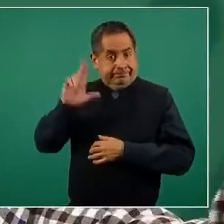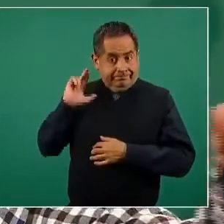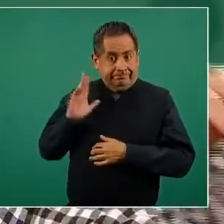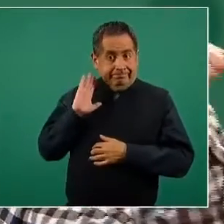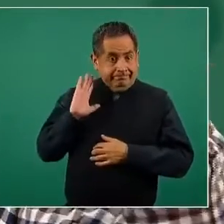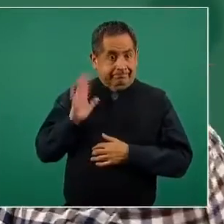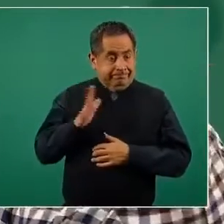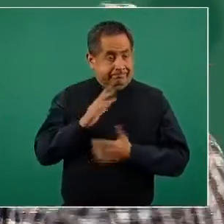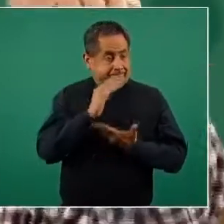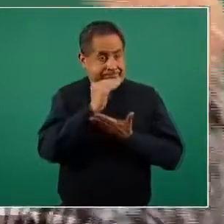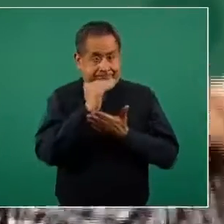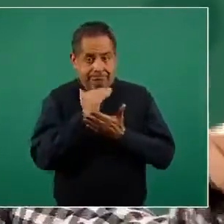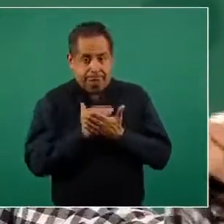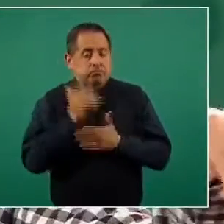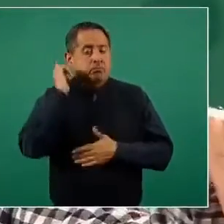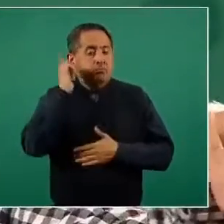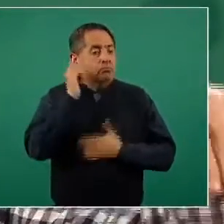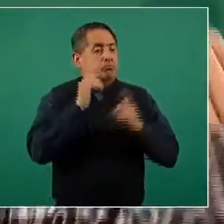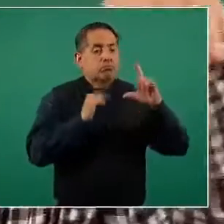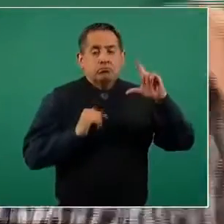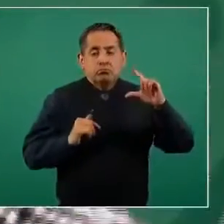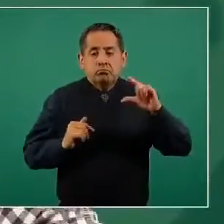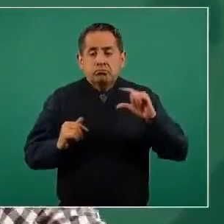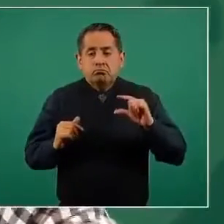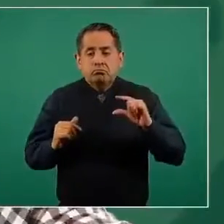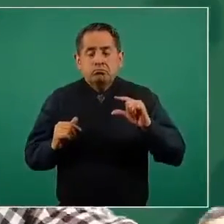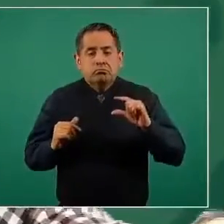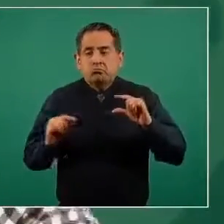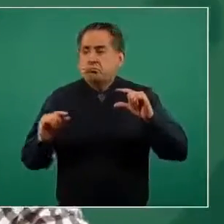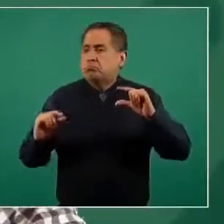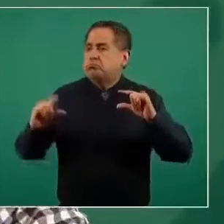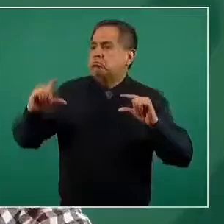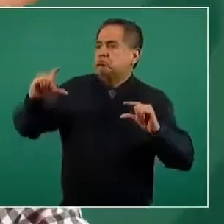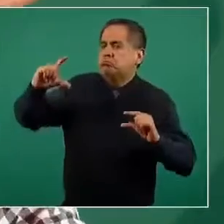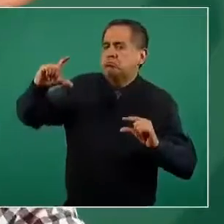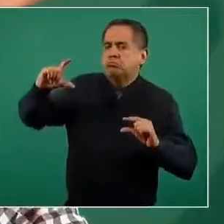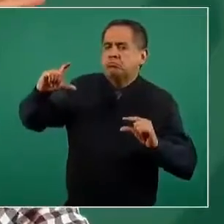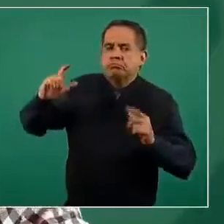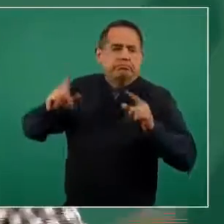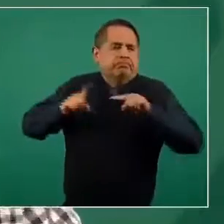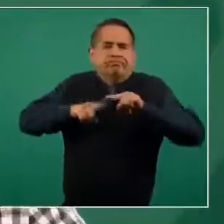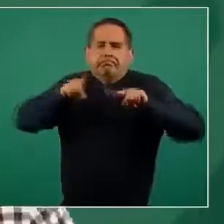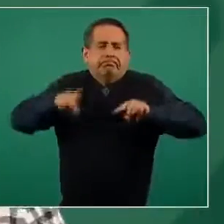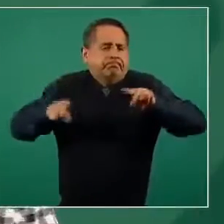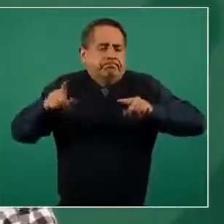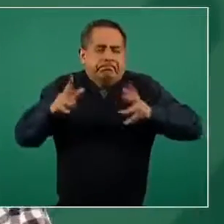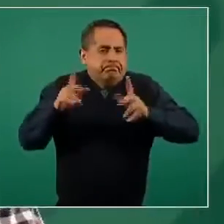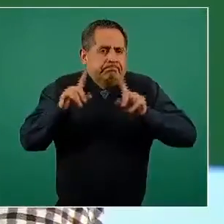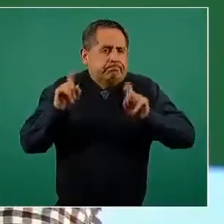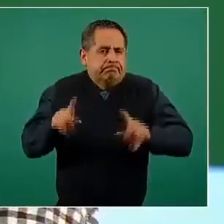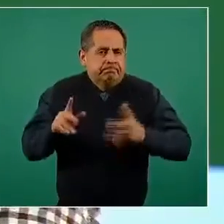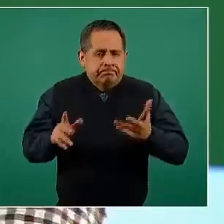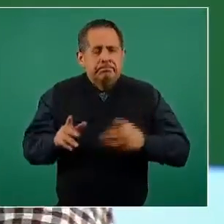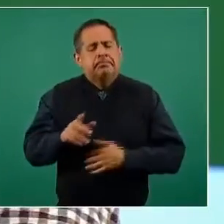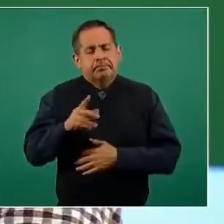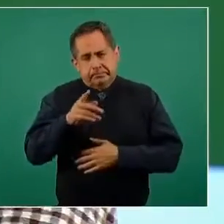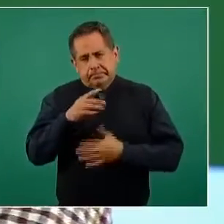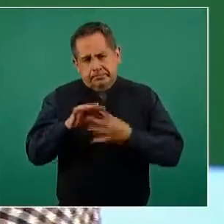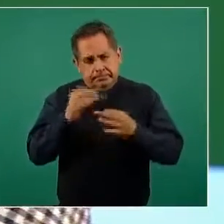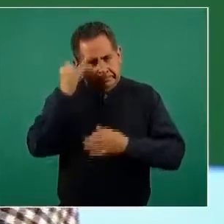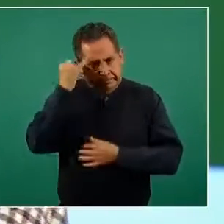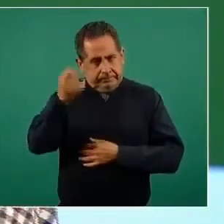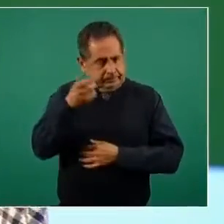se sostenga, que podría después llevarnos a estar más abajo que India y India volvernos a superar. Entonces, hay que regresar a esa